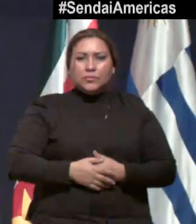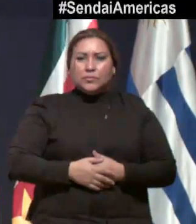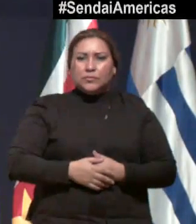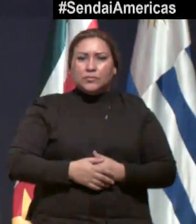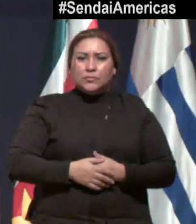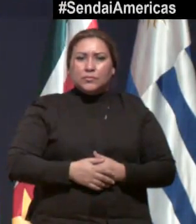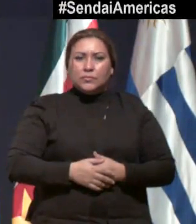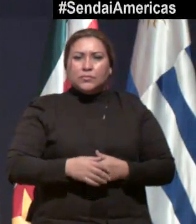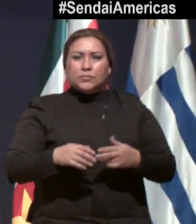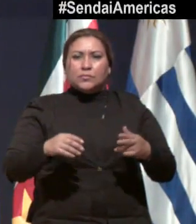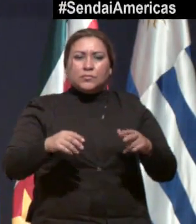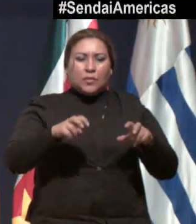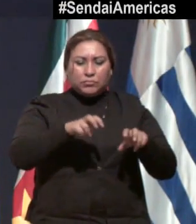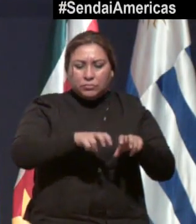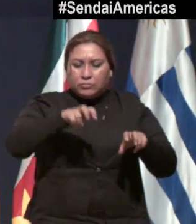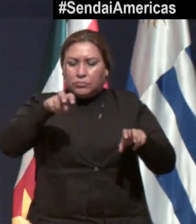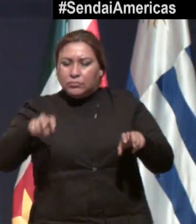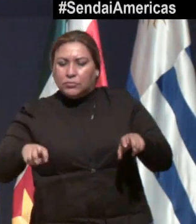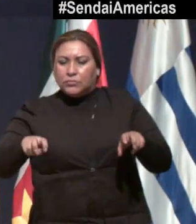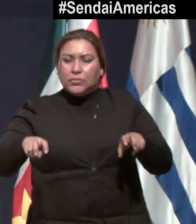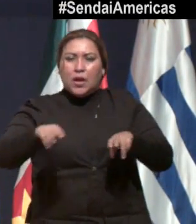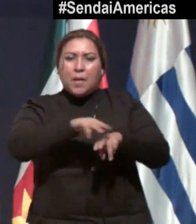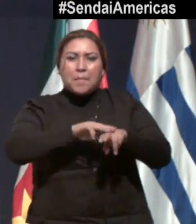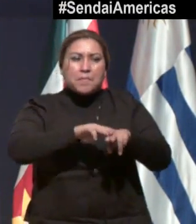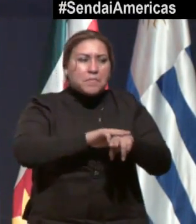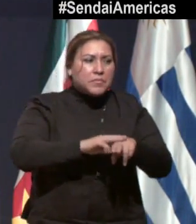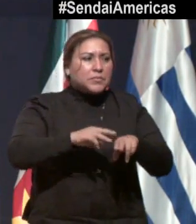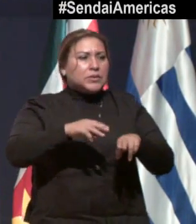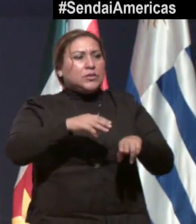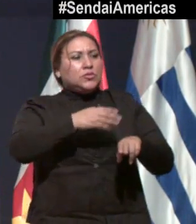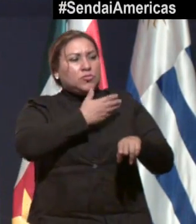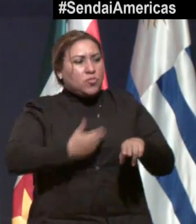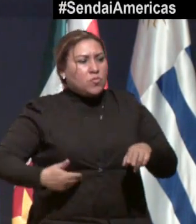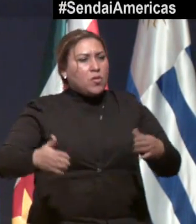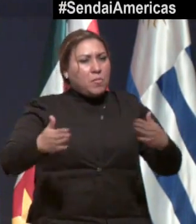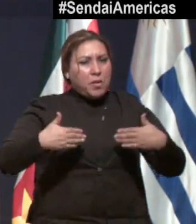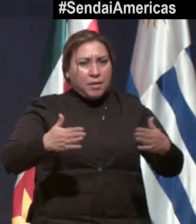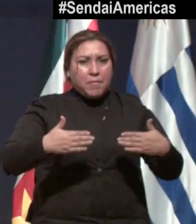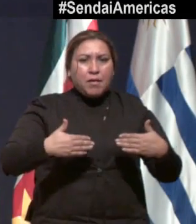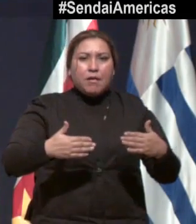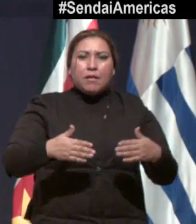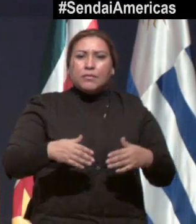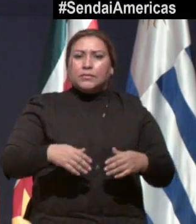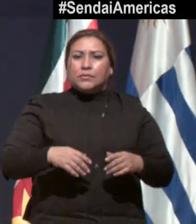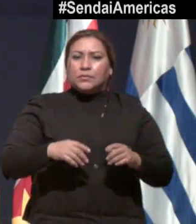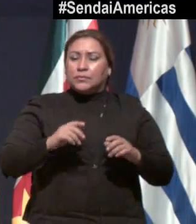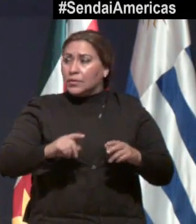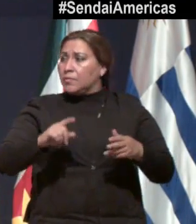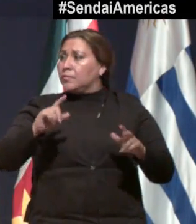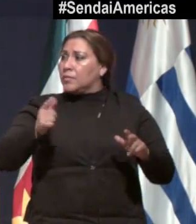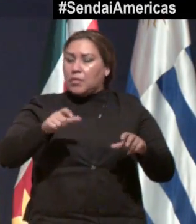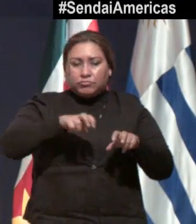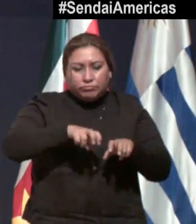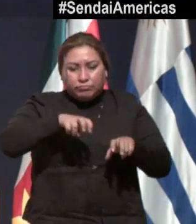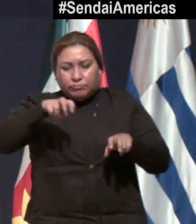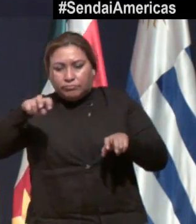don Milton Enríquez, ministro de Gobierno de Panamá, y Fernando Traversa, presidente pro tempore de REMAGIR, que es la